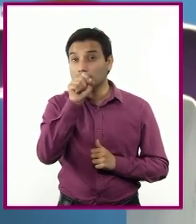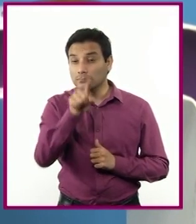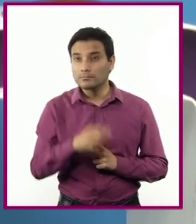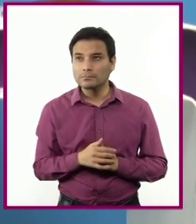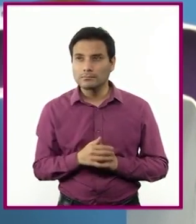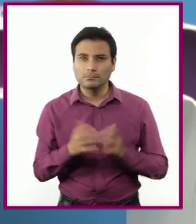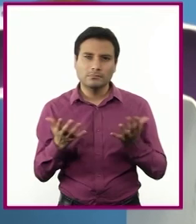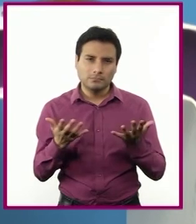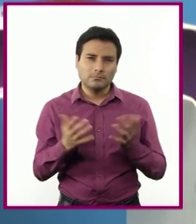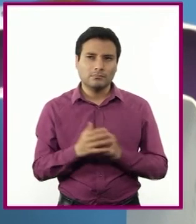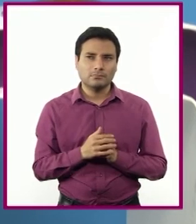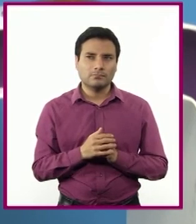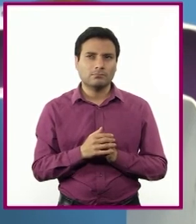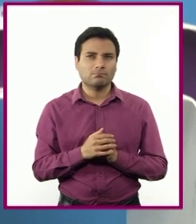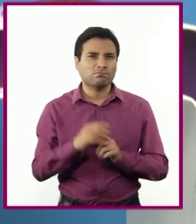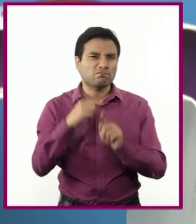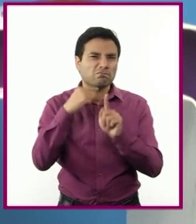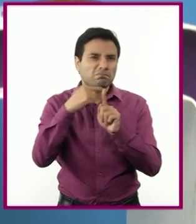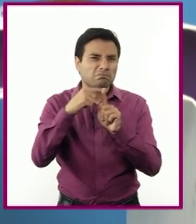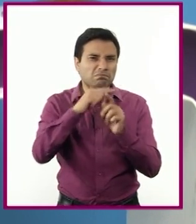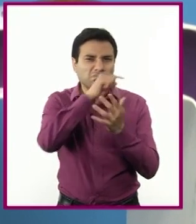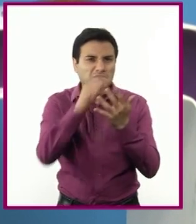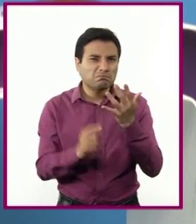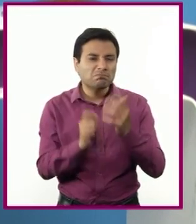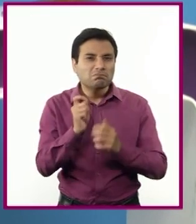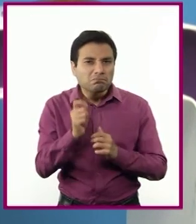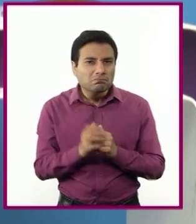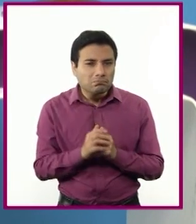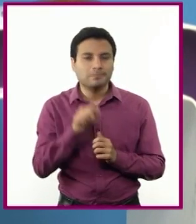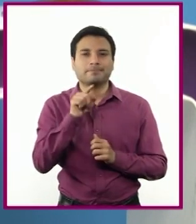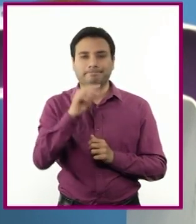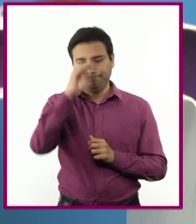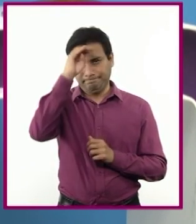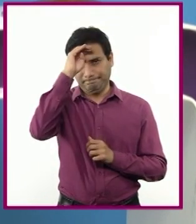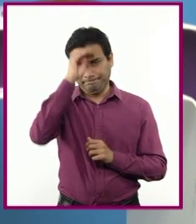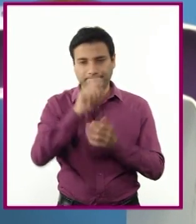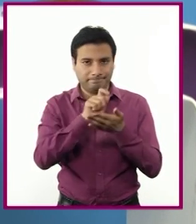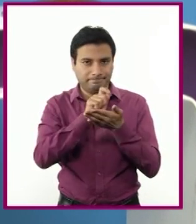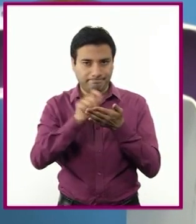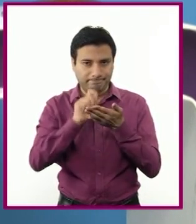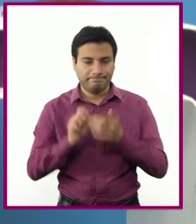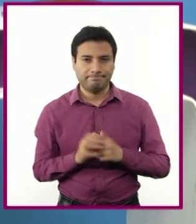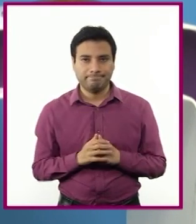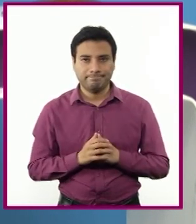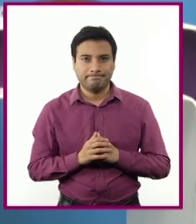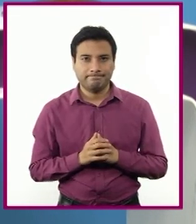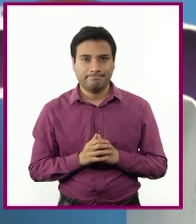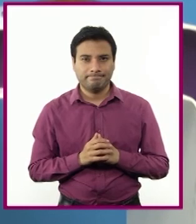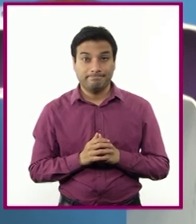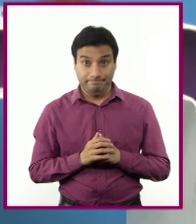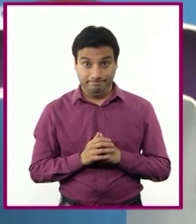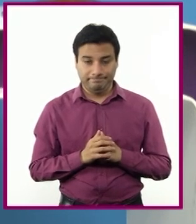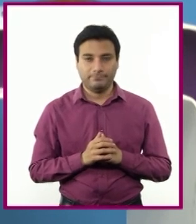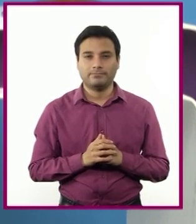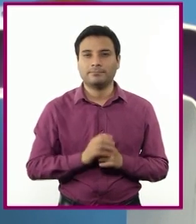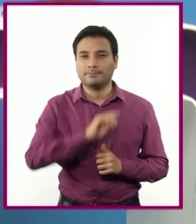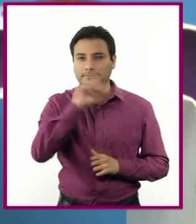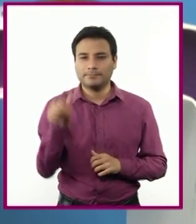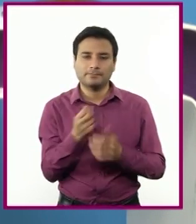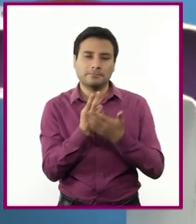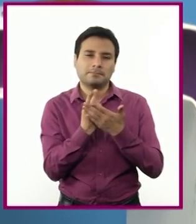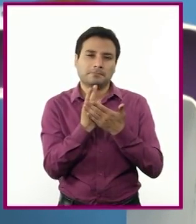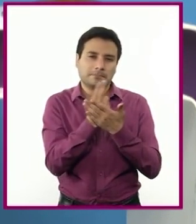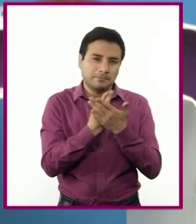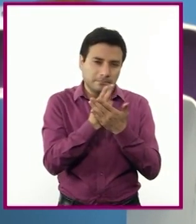positivos más importantes que consideren de la concentración de la población. Complementen su escrito con dibujos